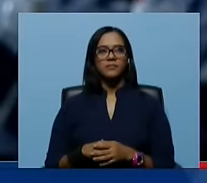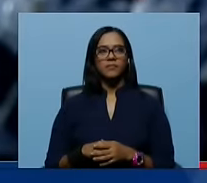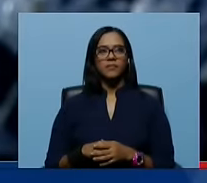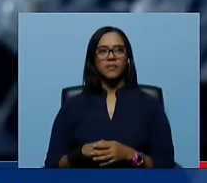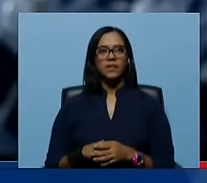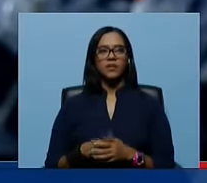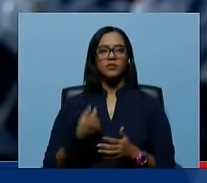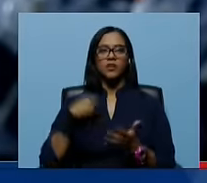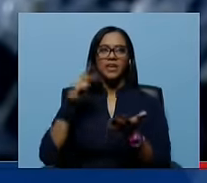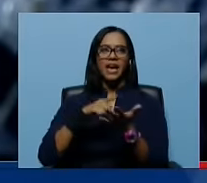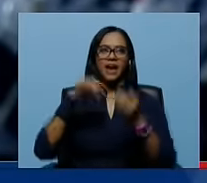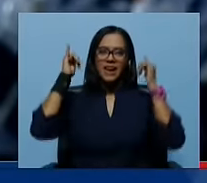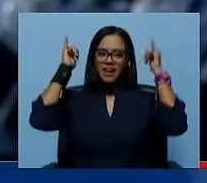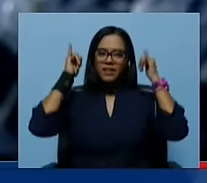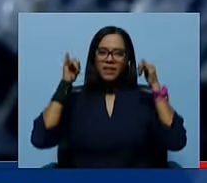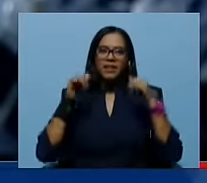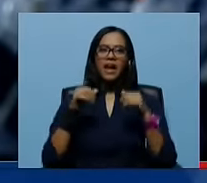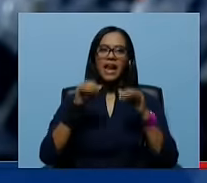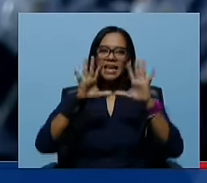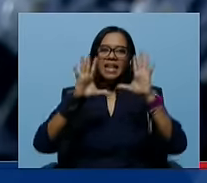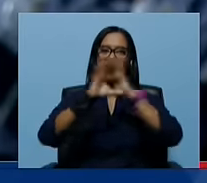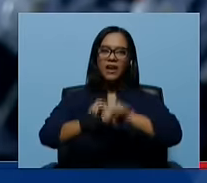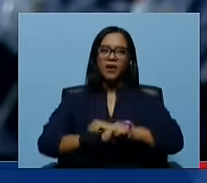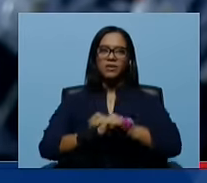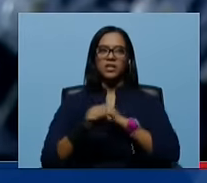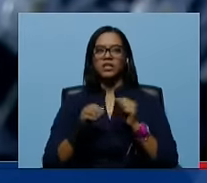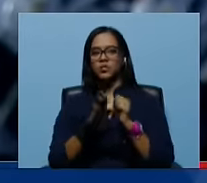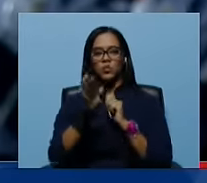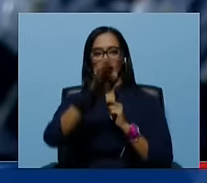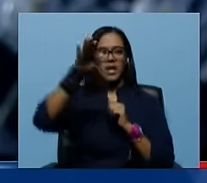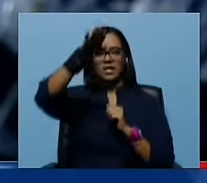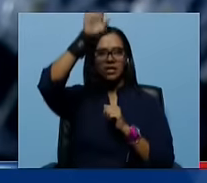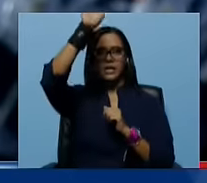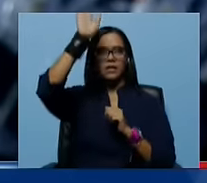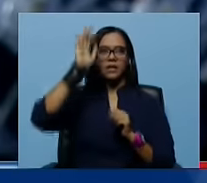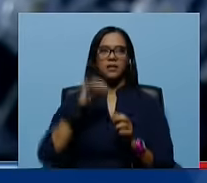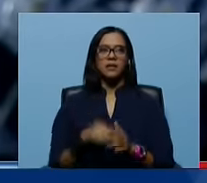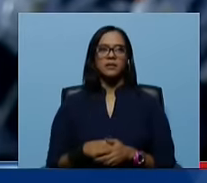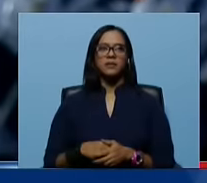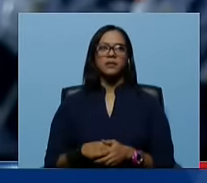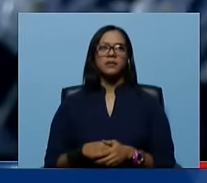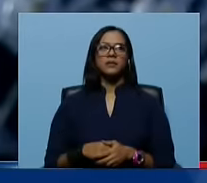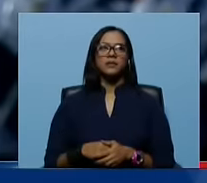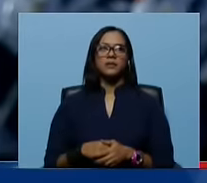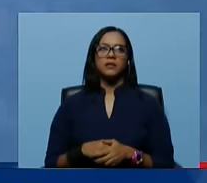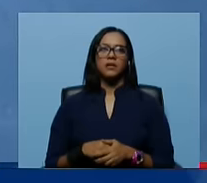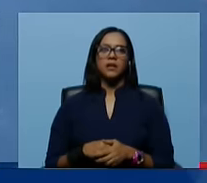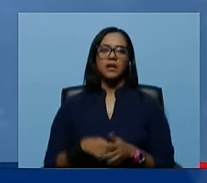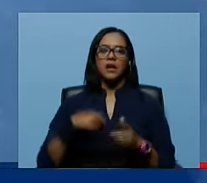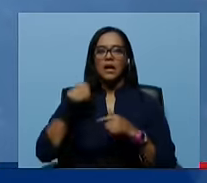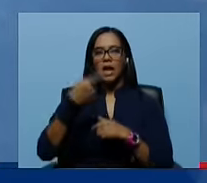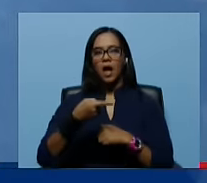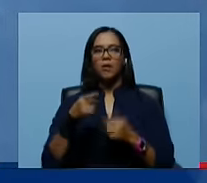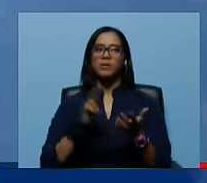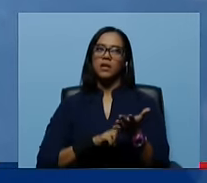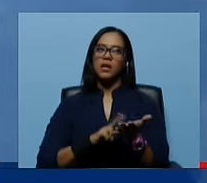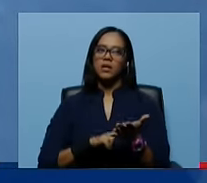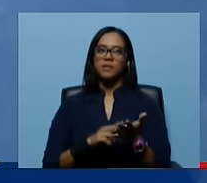Yo llegaba a las rumbas a las 10 de la noche. Me venía y subía. Ra, ra, ra, ra. Era otra realidad.